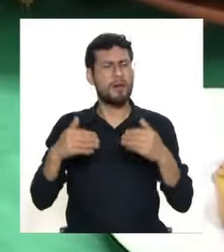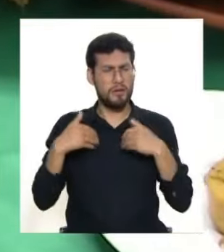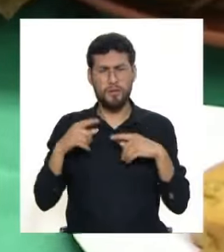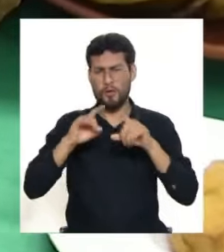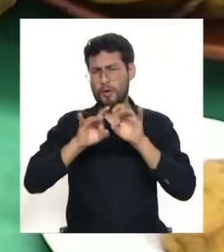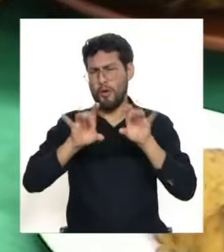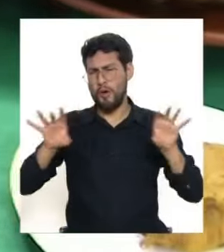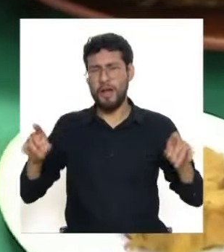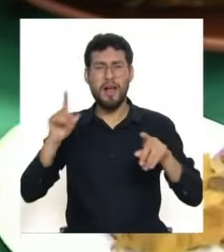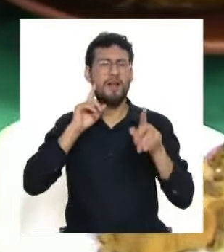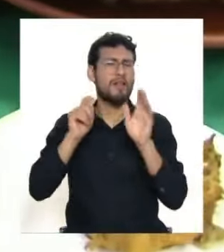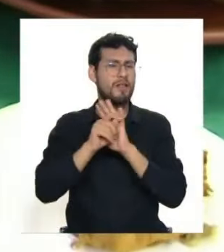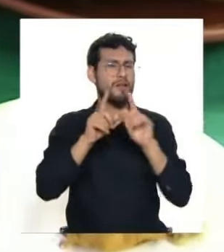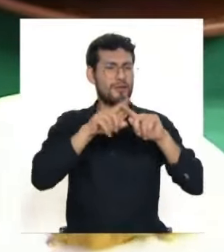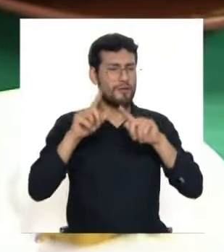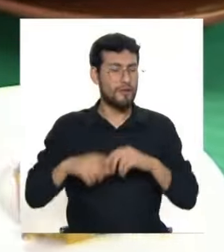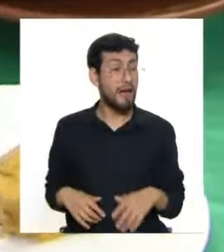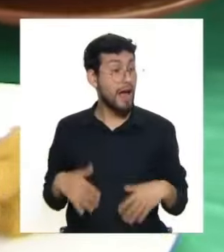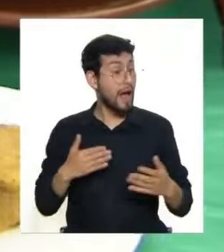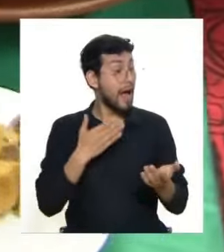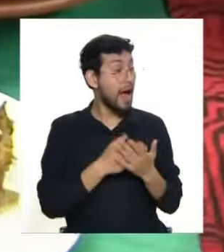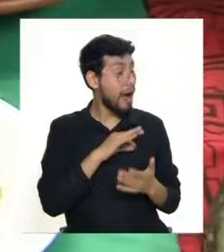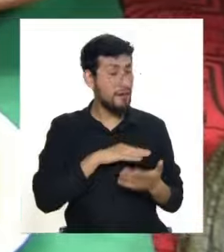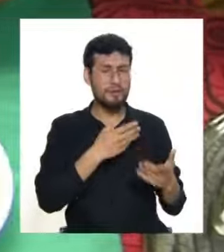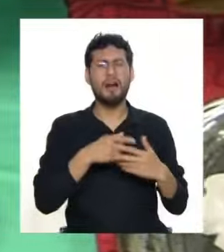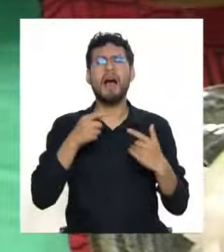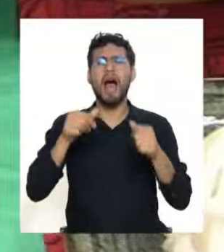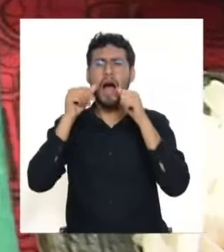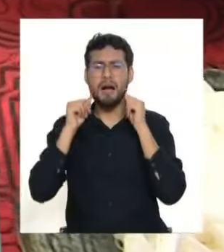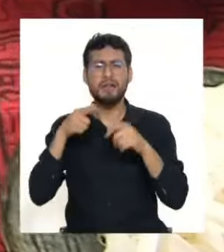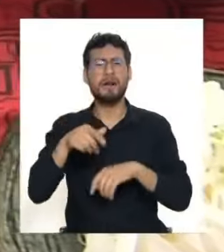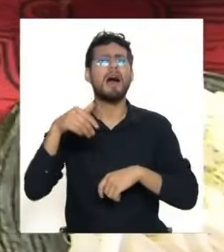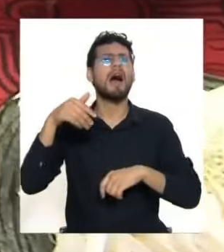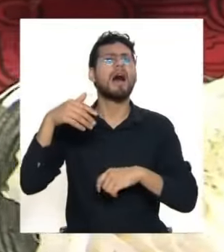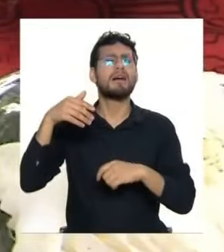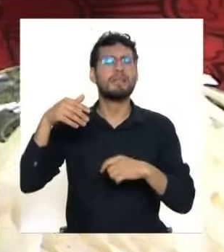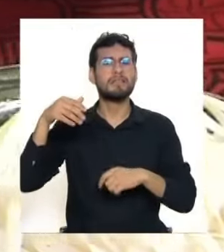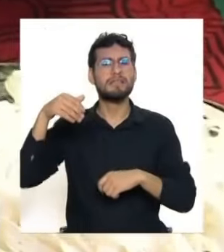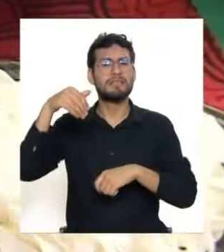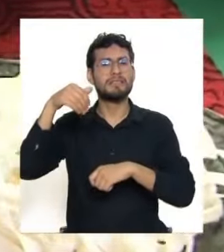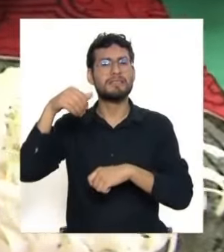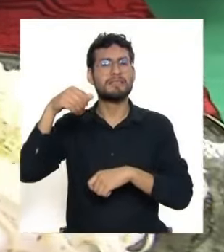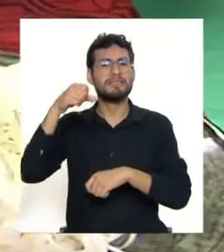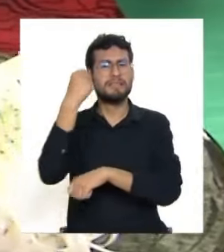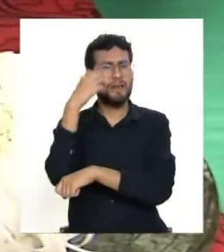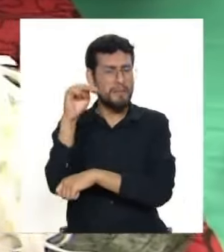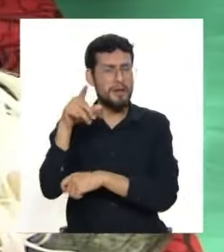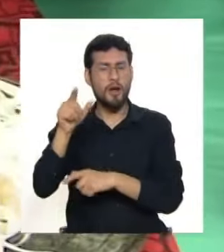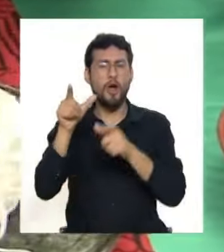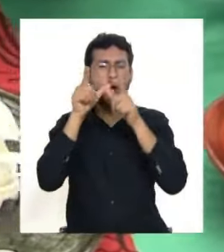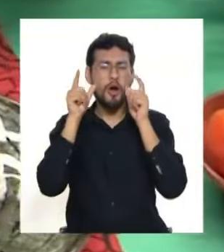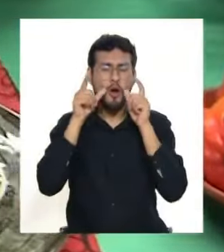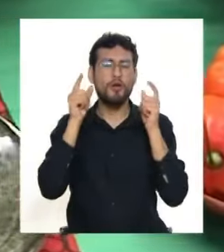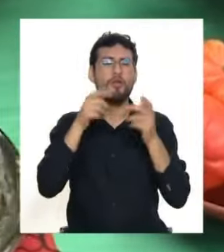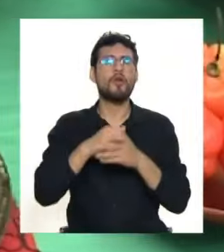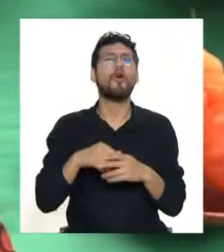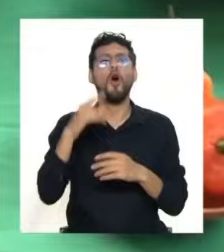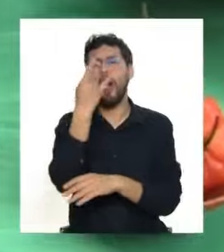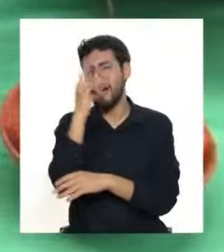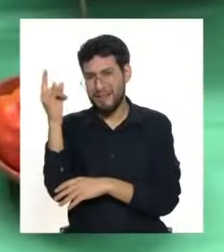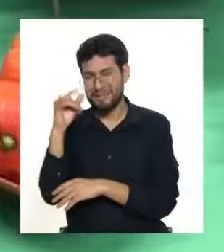traído una variedad de juanes. ¿Y qué novedades de Amazonas, de San Martín, de Iquitos y de Loreto y de Ucayali? ¿Se come igual o...?